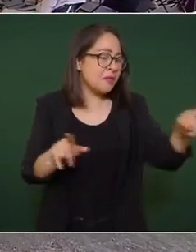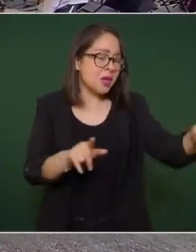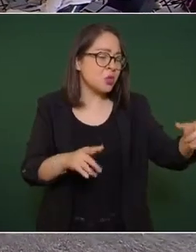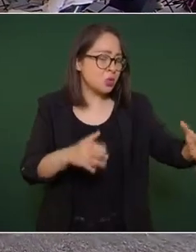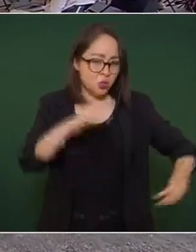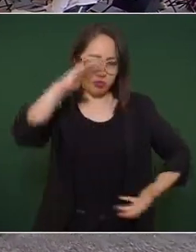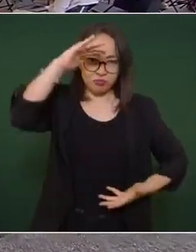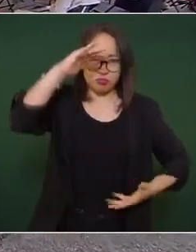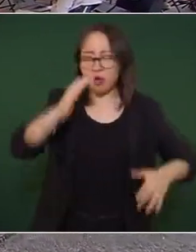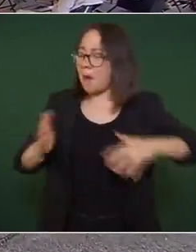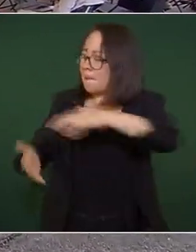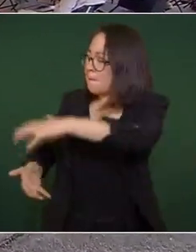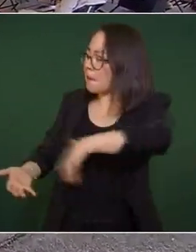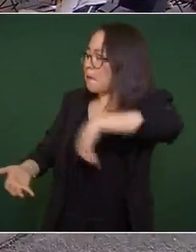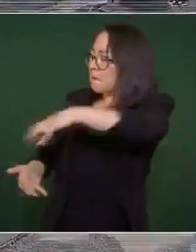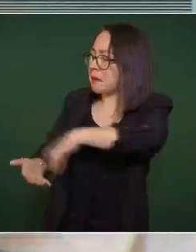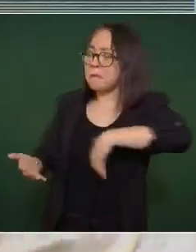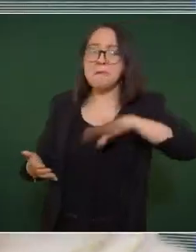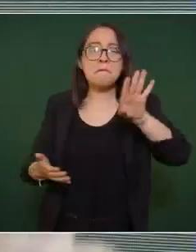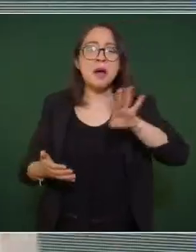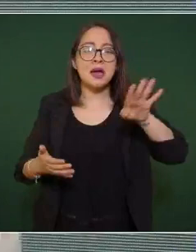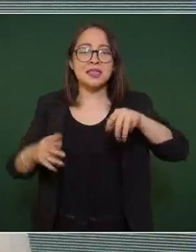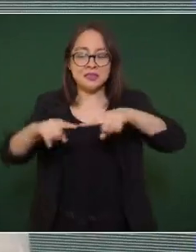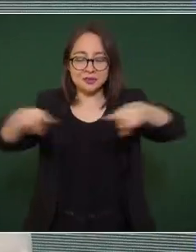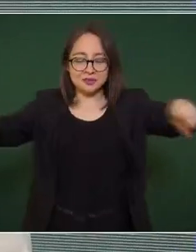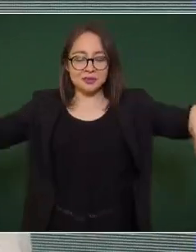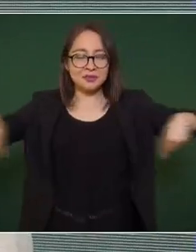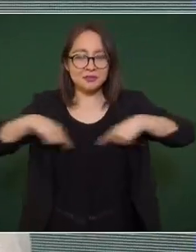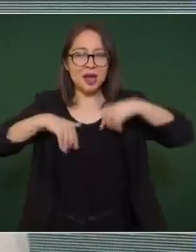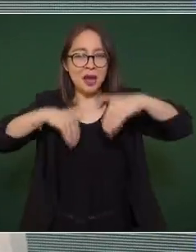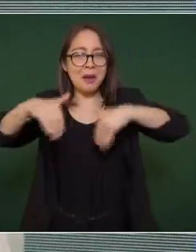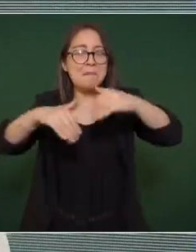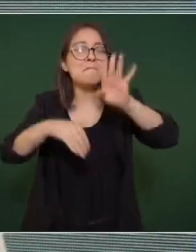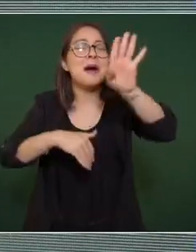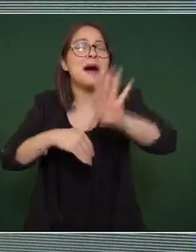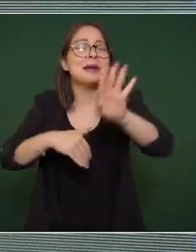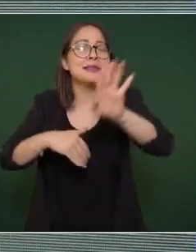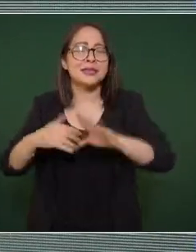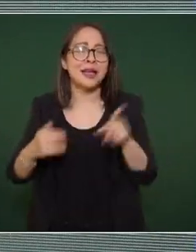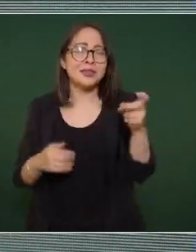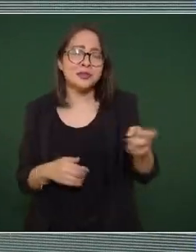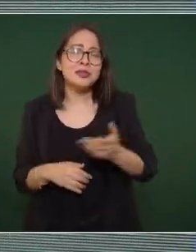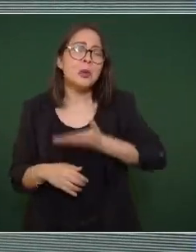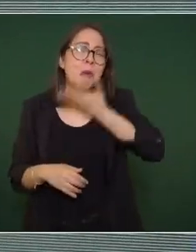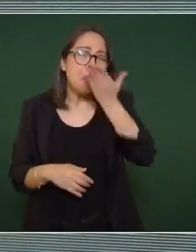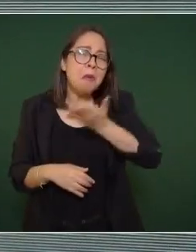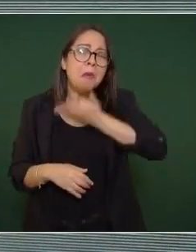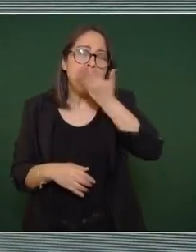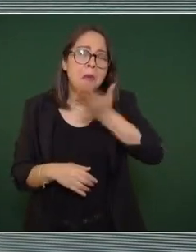y hacían como una especie de alberca. Era muy común eso.